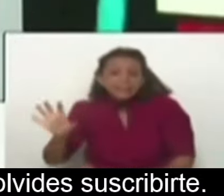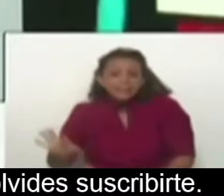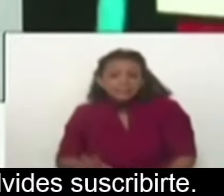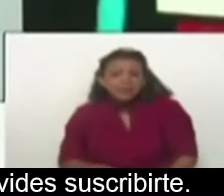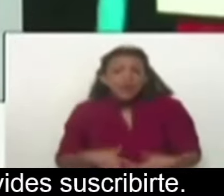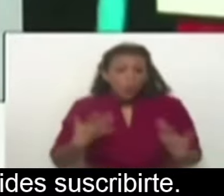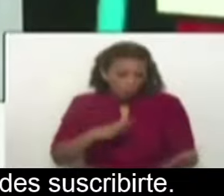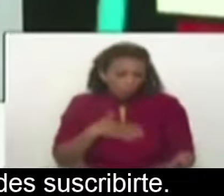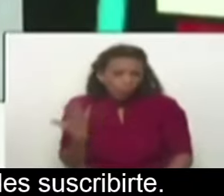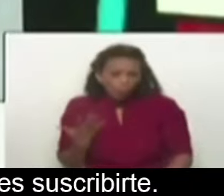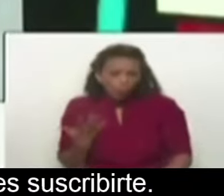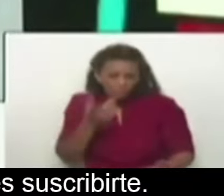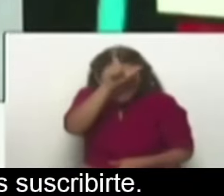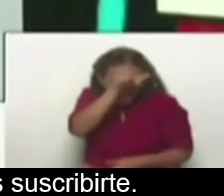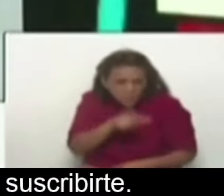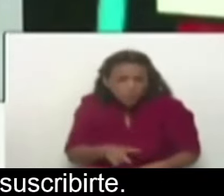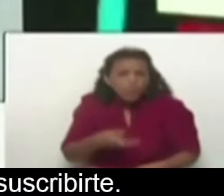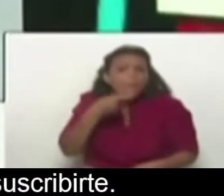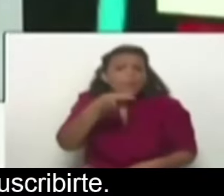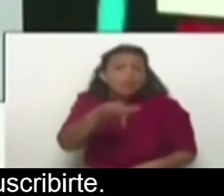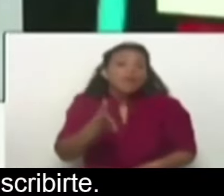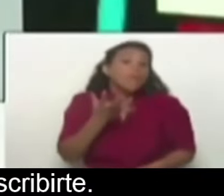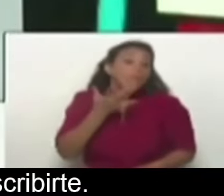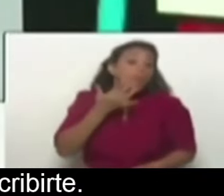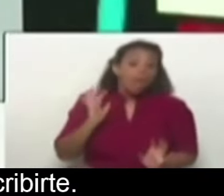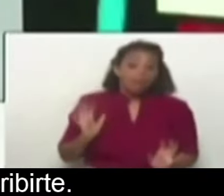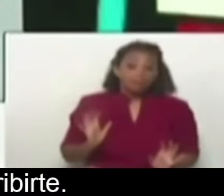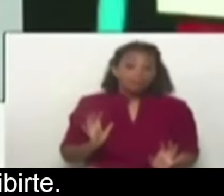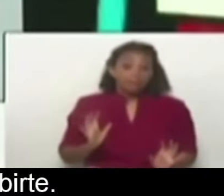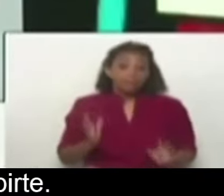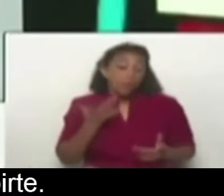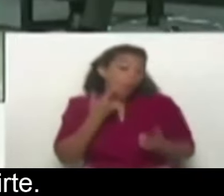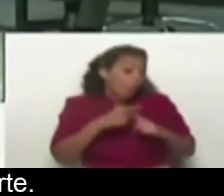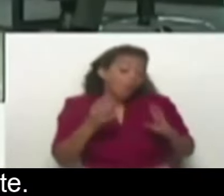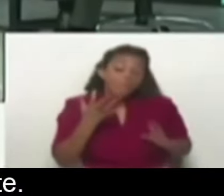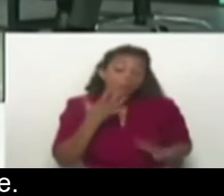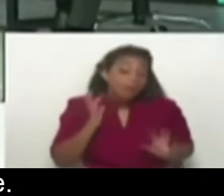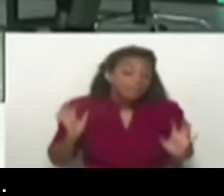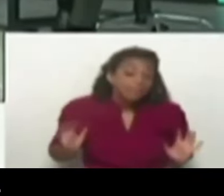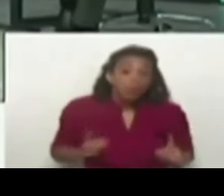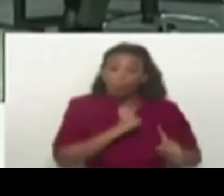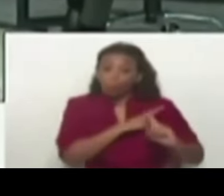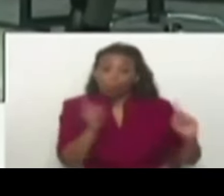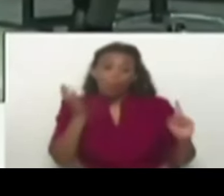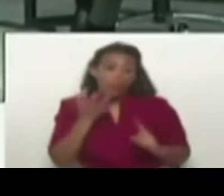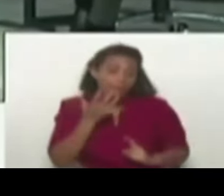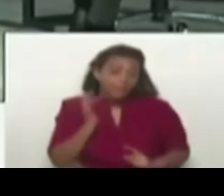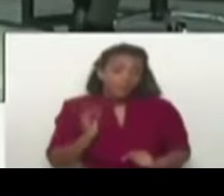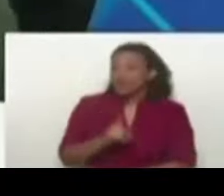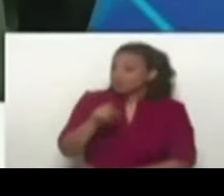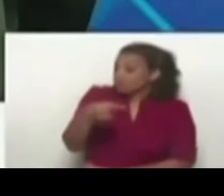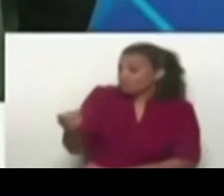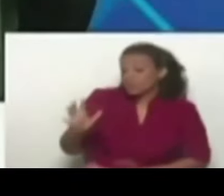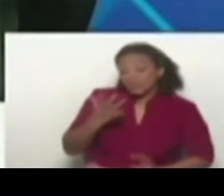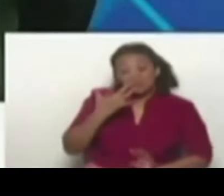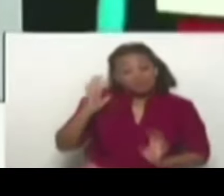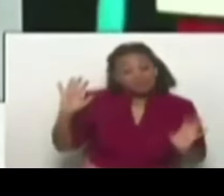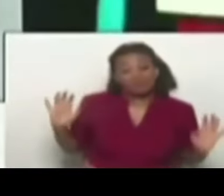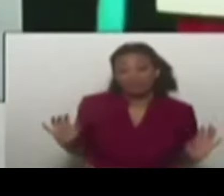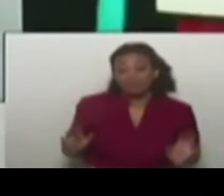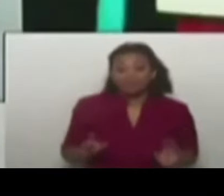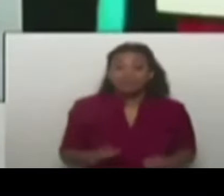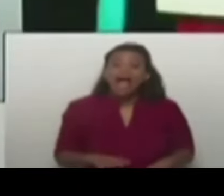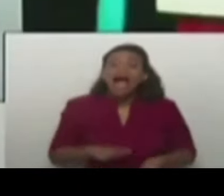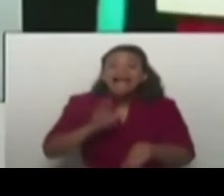hacer eso. Yo he puesto el ejemplo, puedo poner varios ejemplos, de Donald Trump. Ha sido